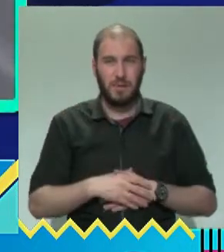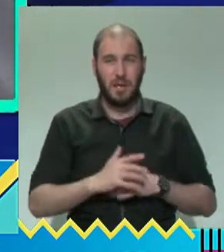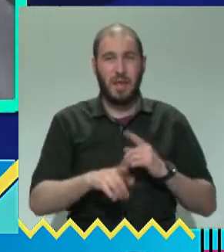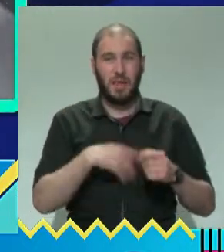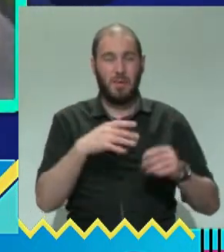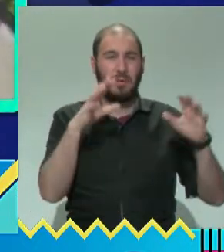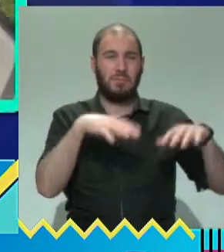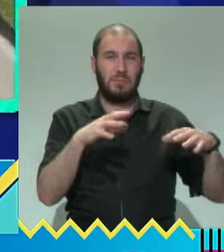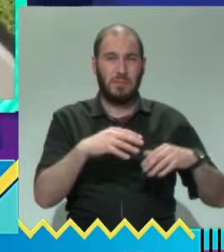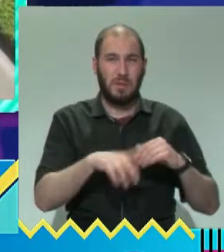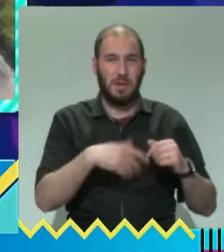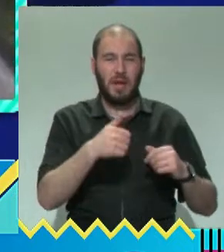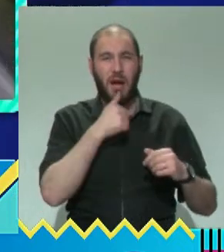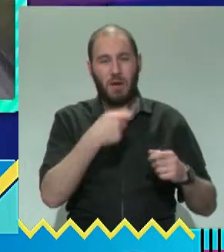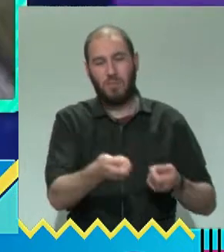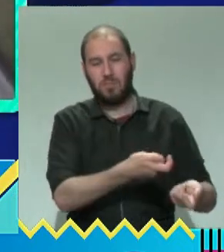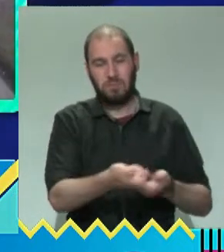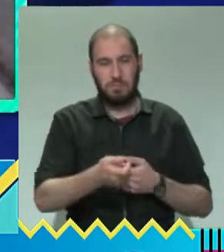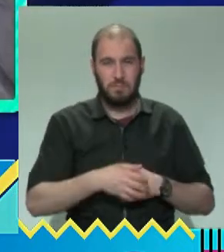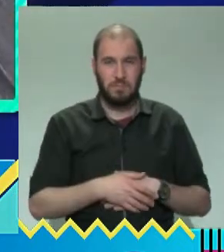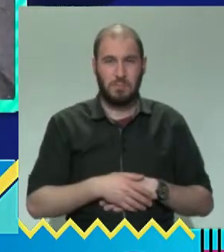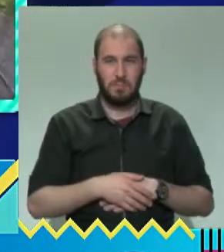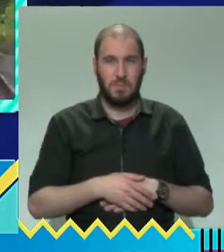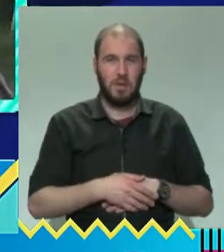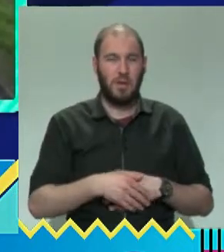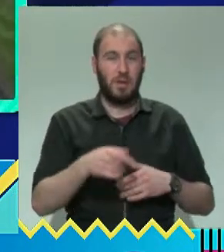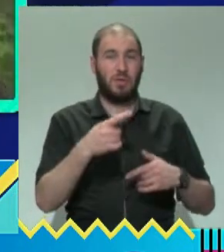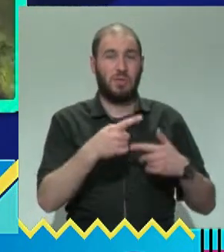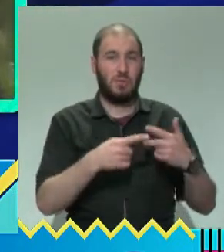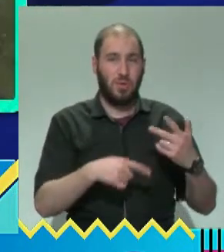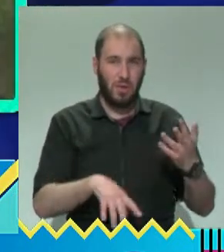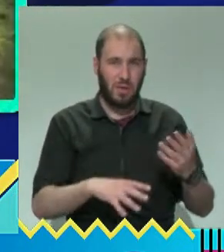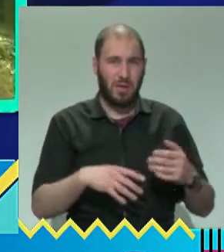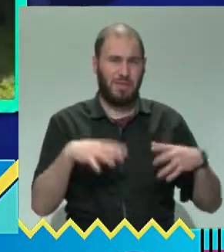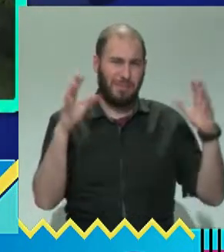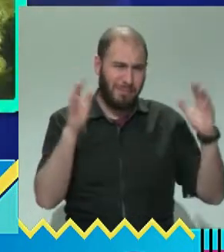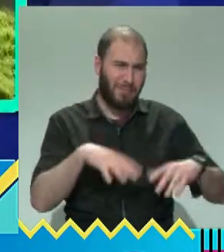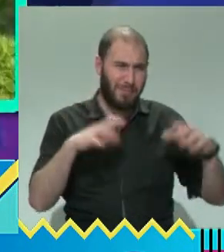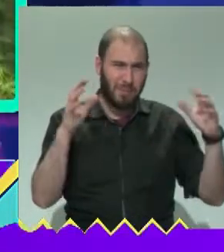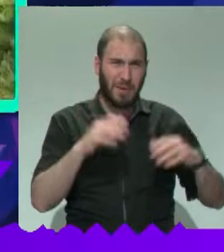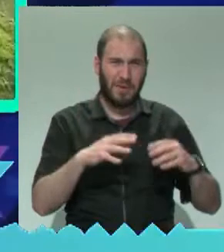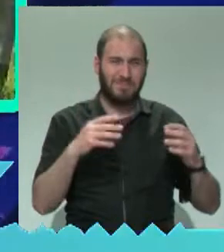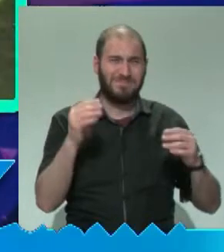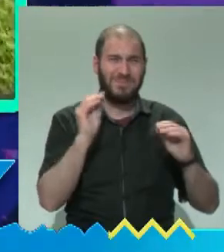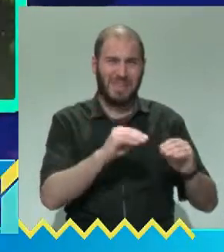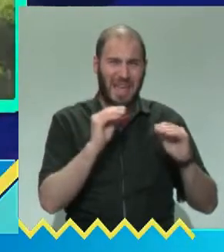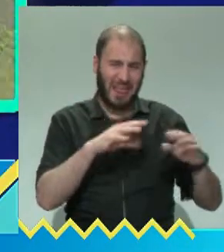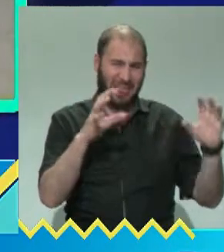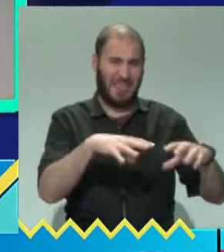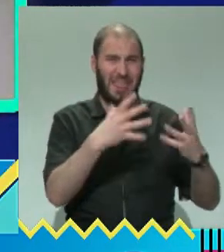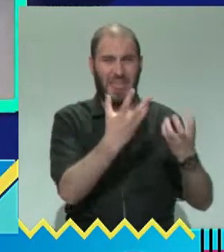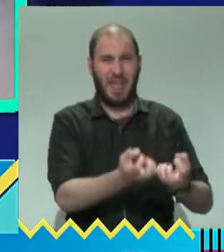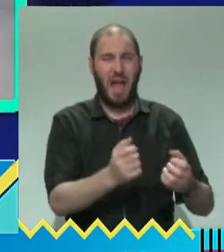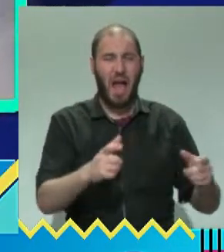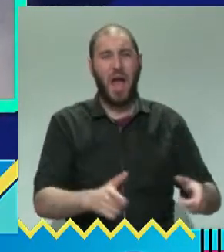se lava cuando uno la riega. Todo eso toneladas y toneladas de polvillo lo toman los